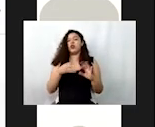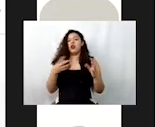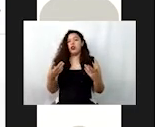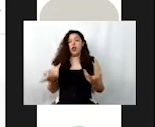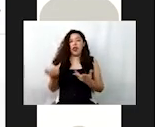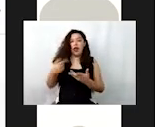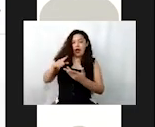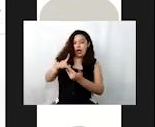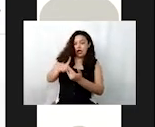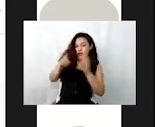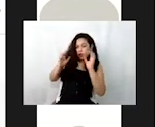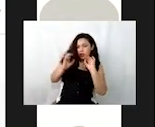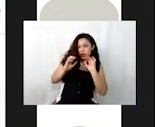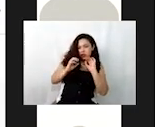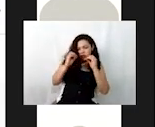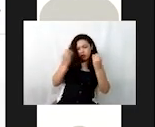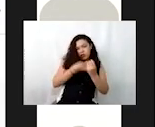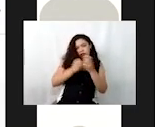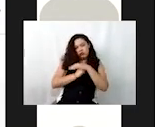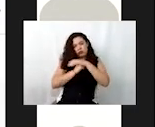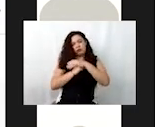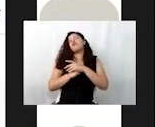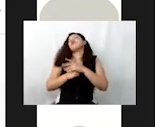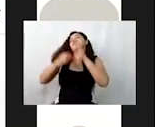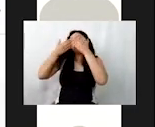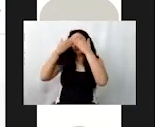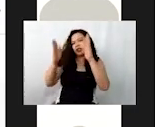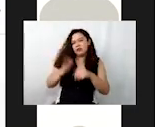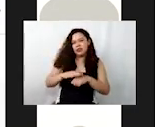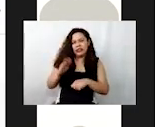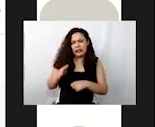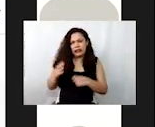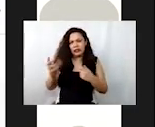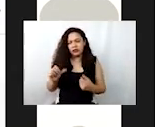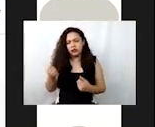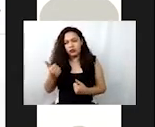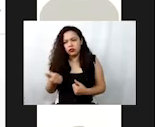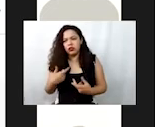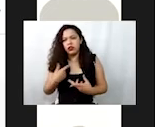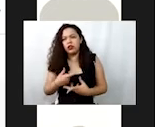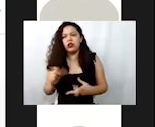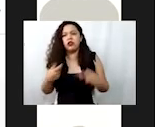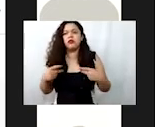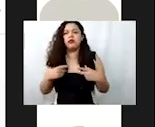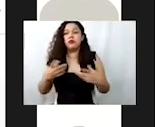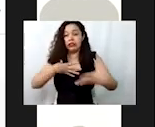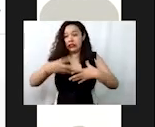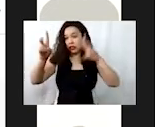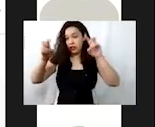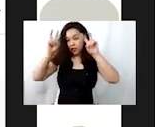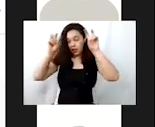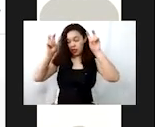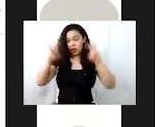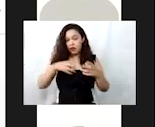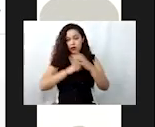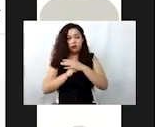interiorizar en la organización el tema de la sostenibilidad, hacer a otros o contagiar a otros con este tema de la